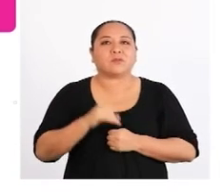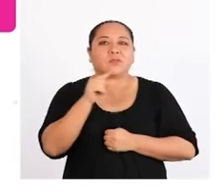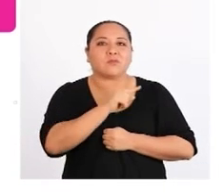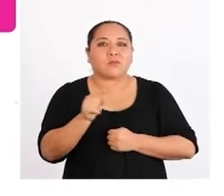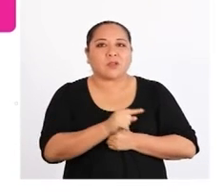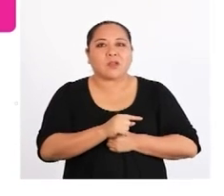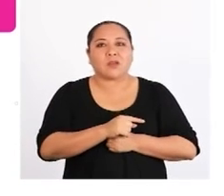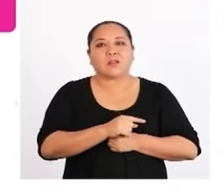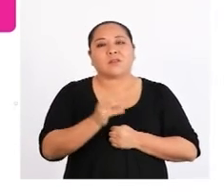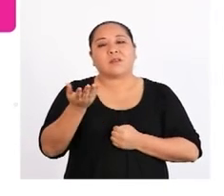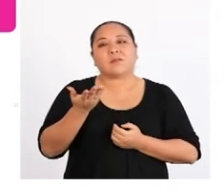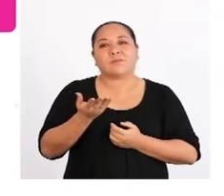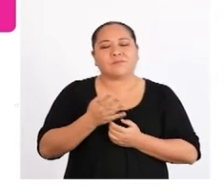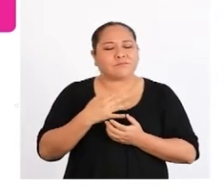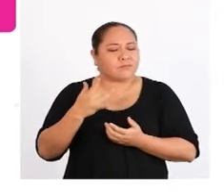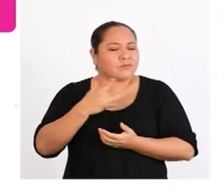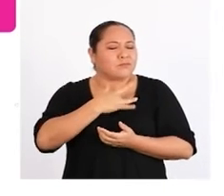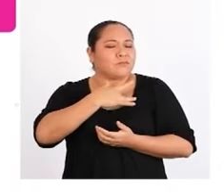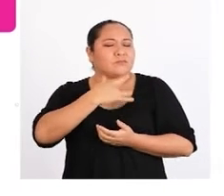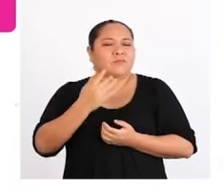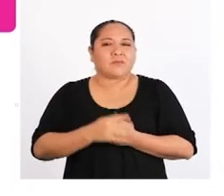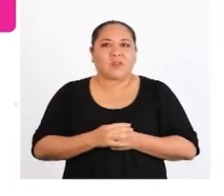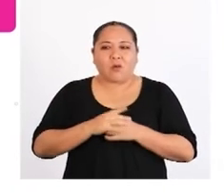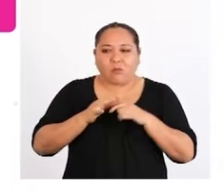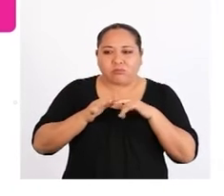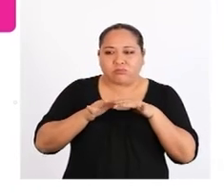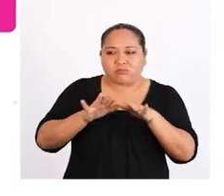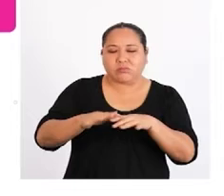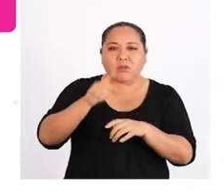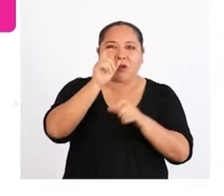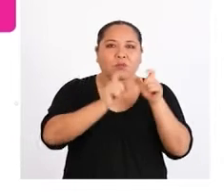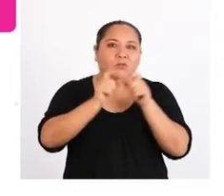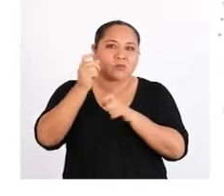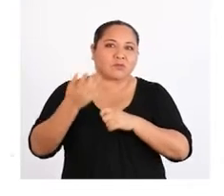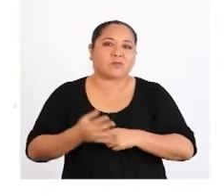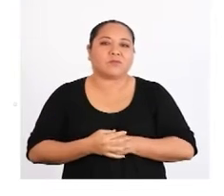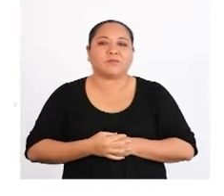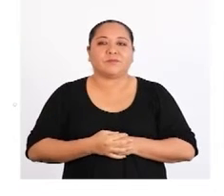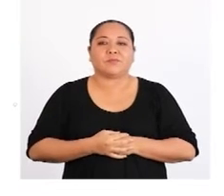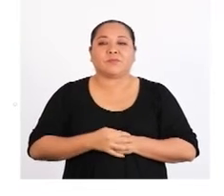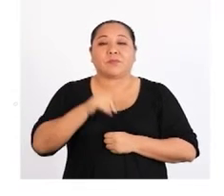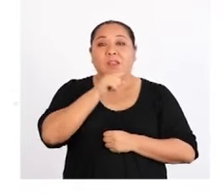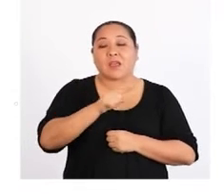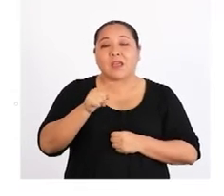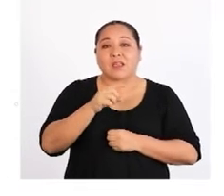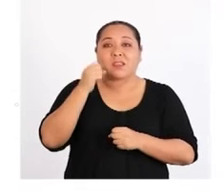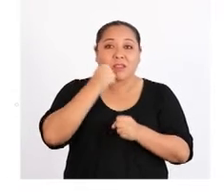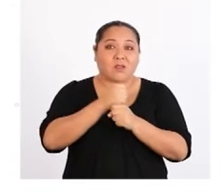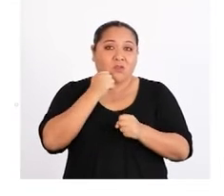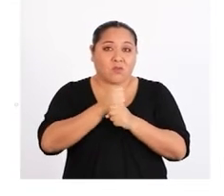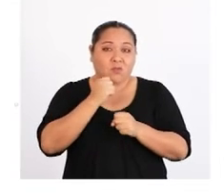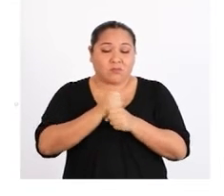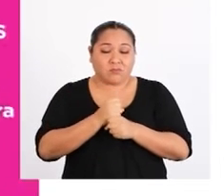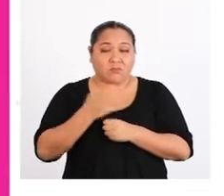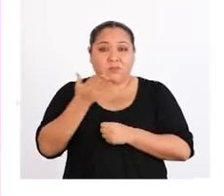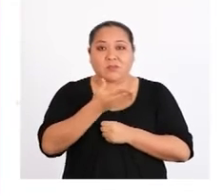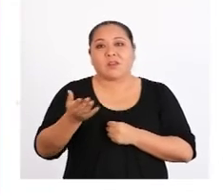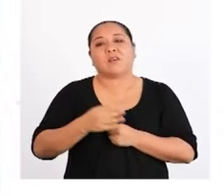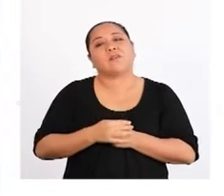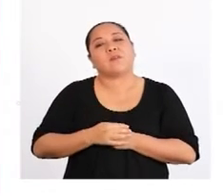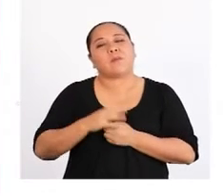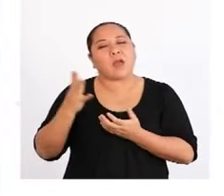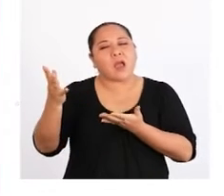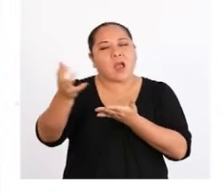para deleitar, conmover o persuadir a un público. El empleo frecuente del vocativo